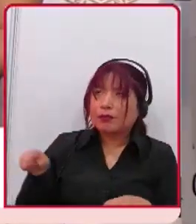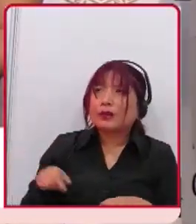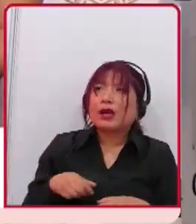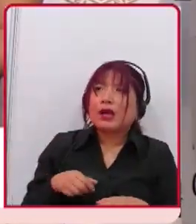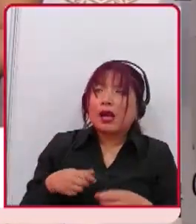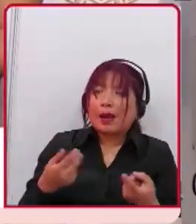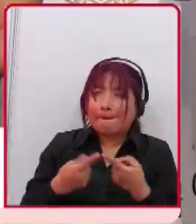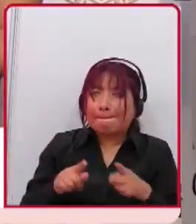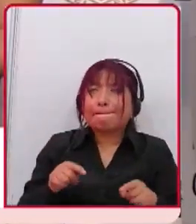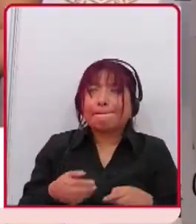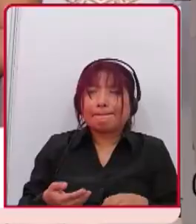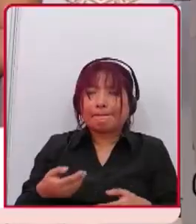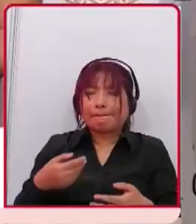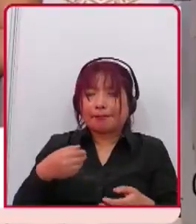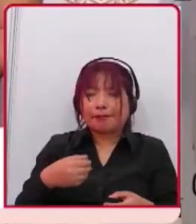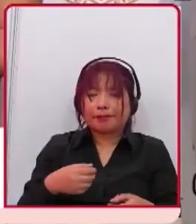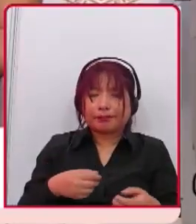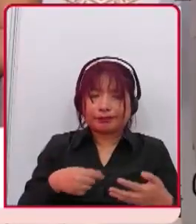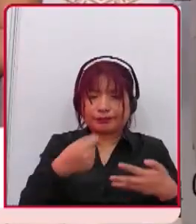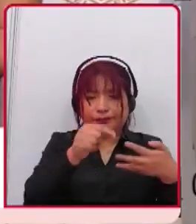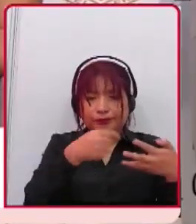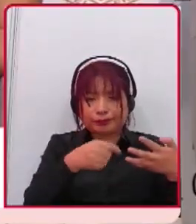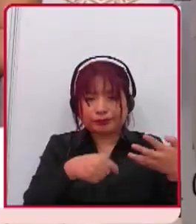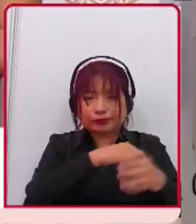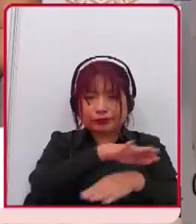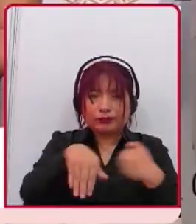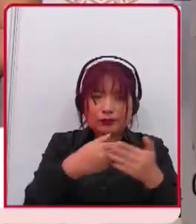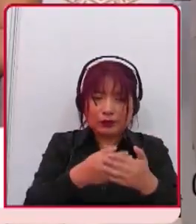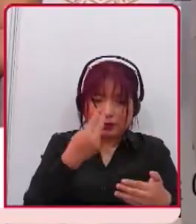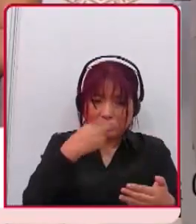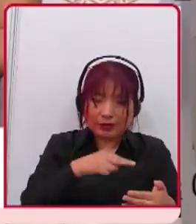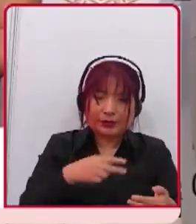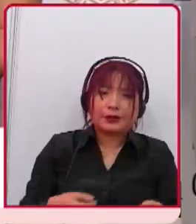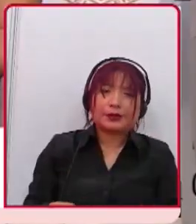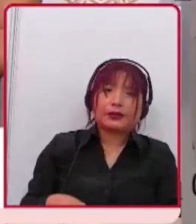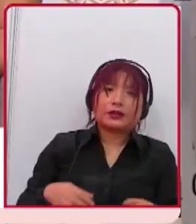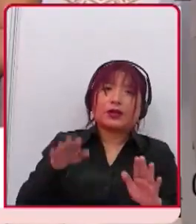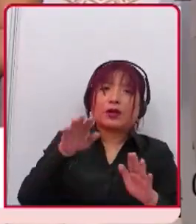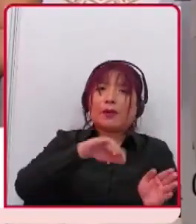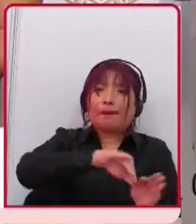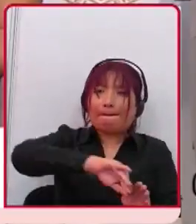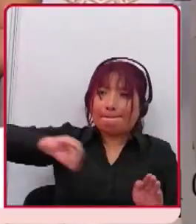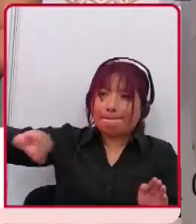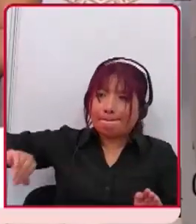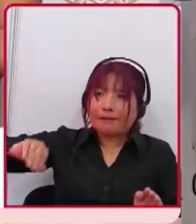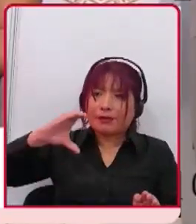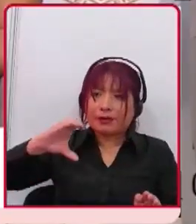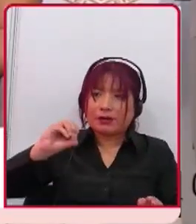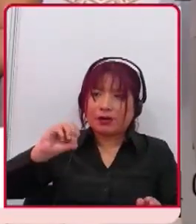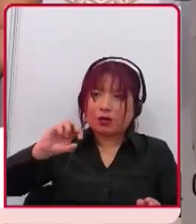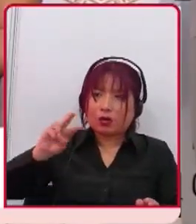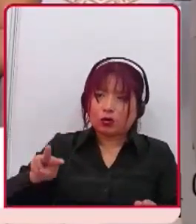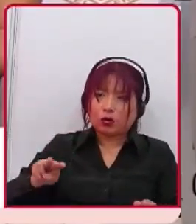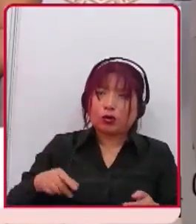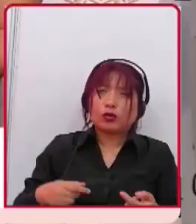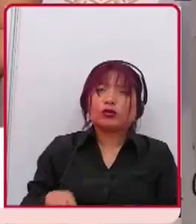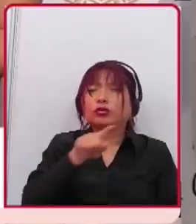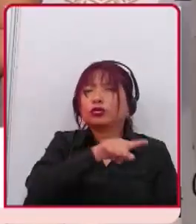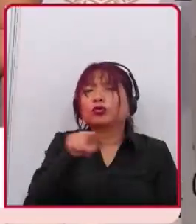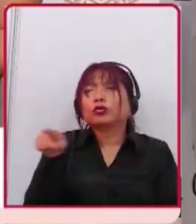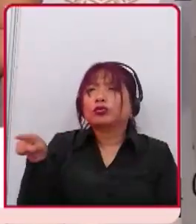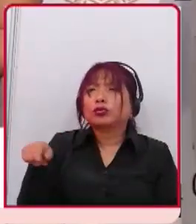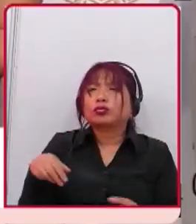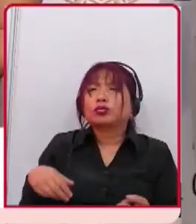datos posteriores a lo que es este proceso de eliminación del CO2. Sí. ¿Han hecho algún tipo